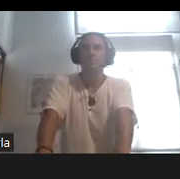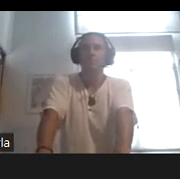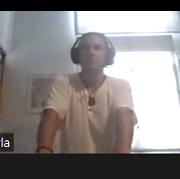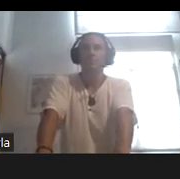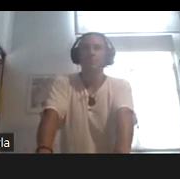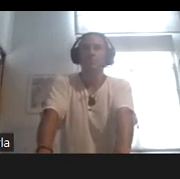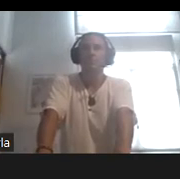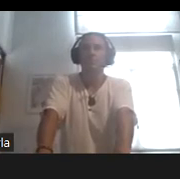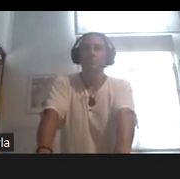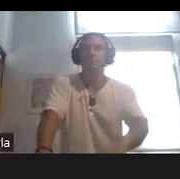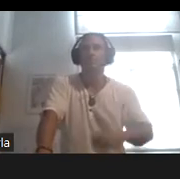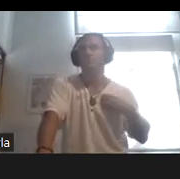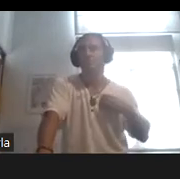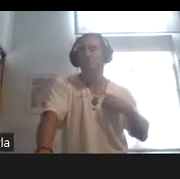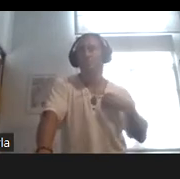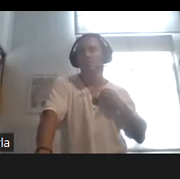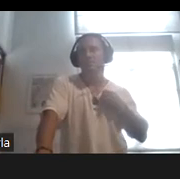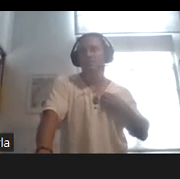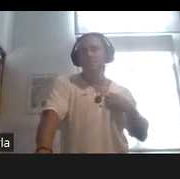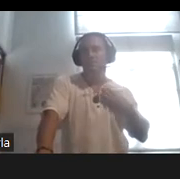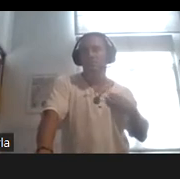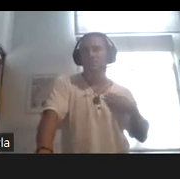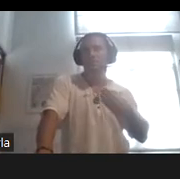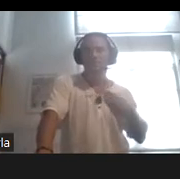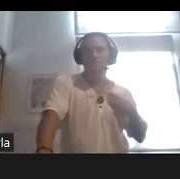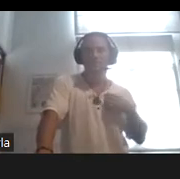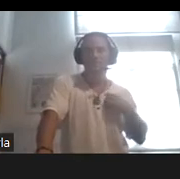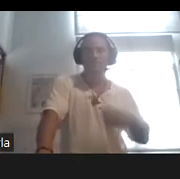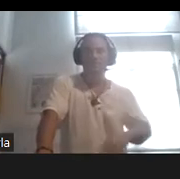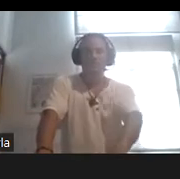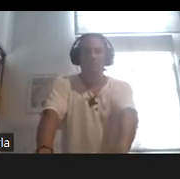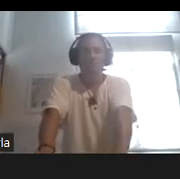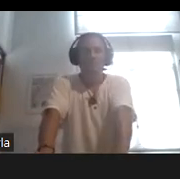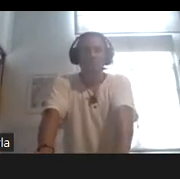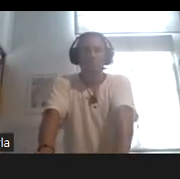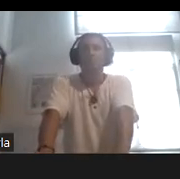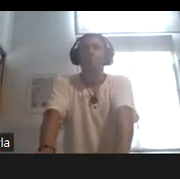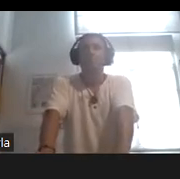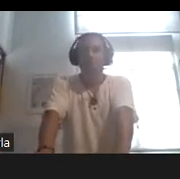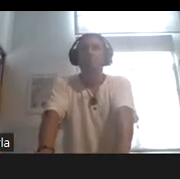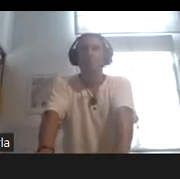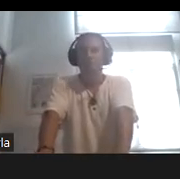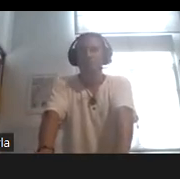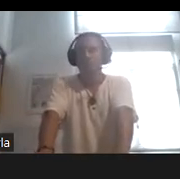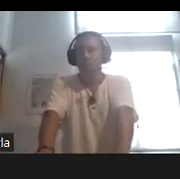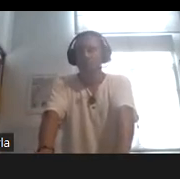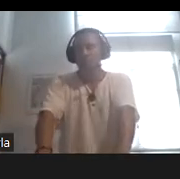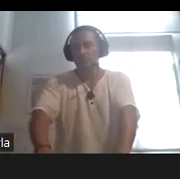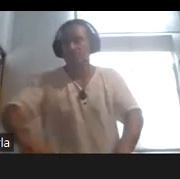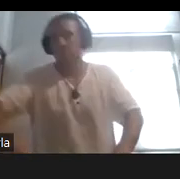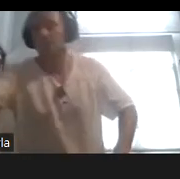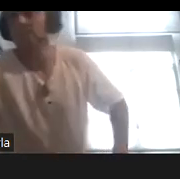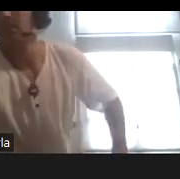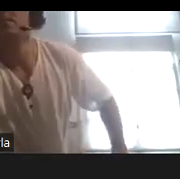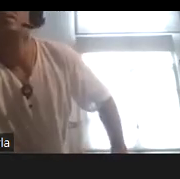necesitas de este equipo, sin que en verdad sea a través de un resultado coherente y un resultado de gran impacto de lo que